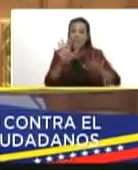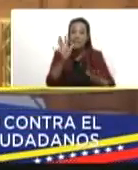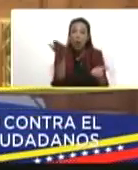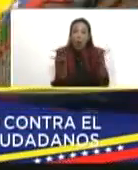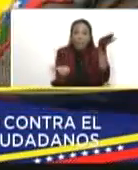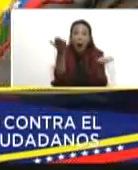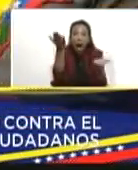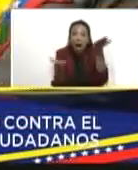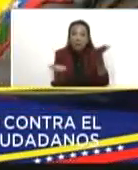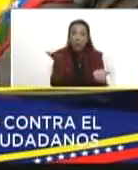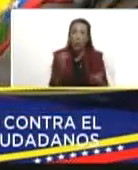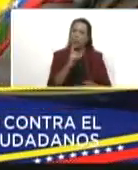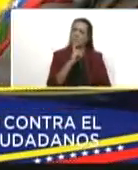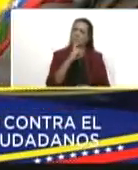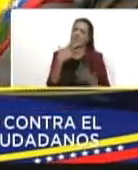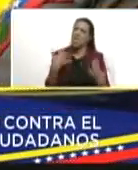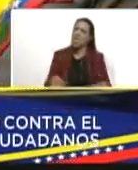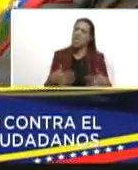2015